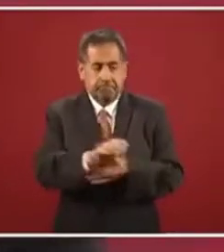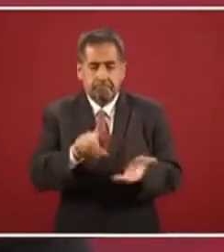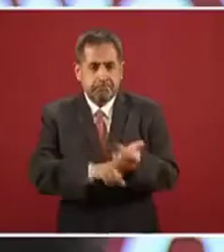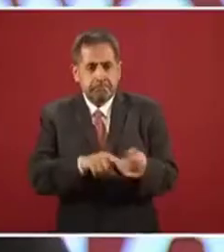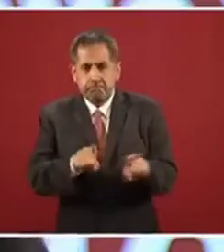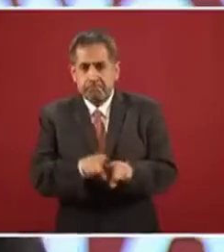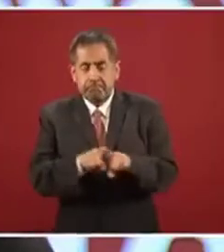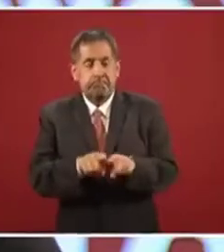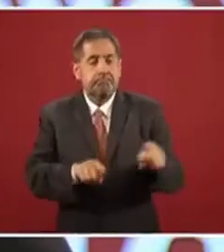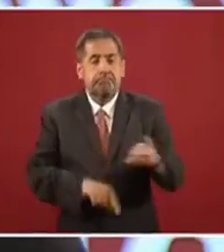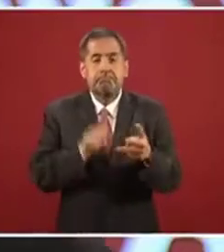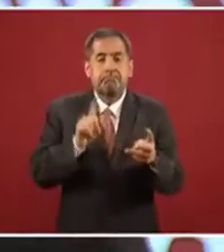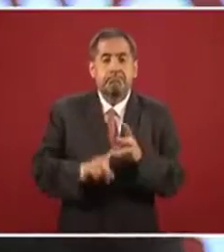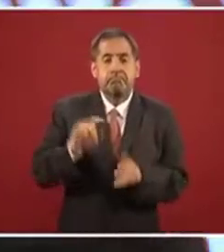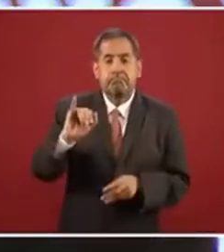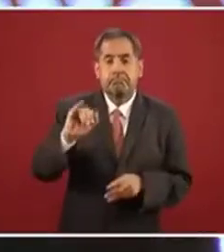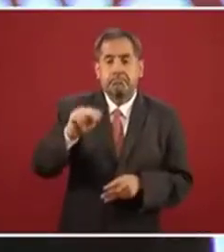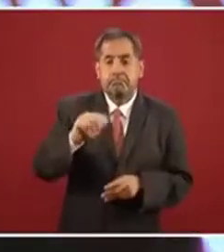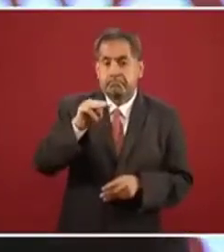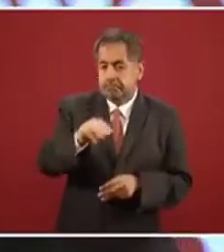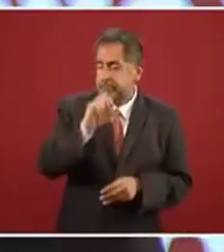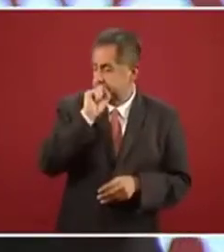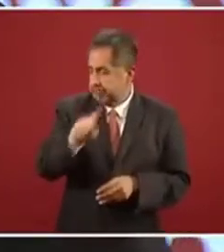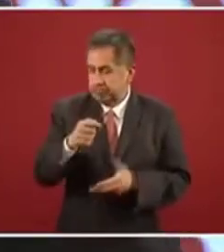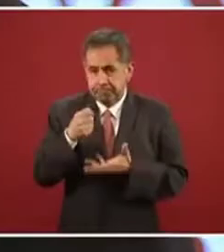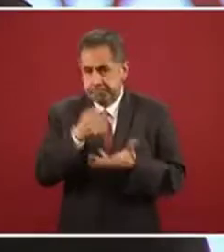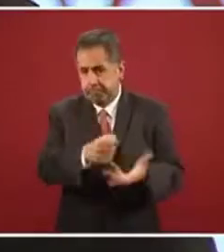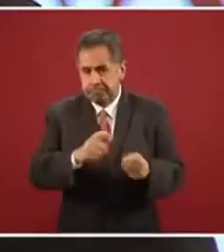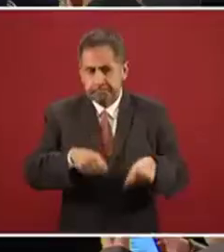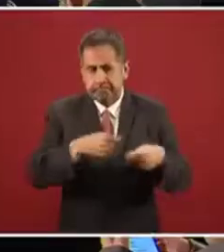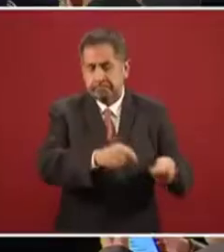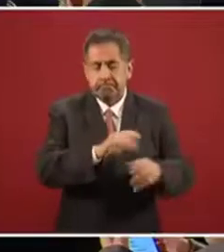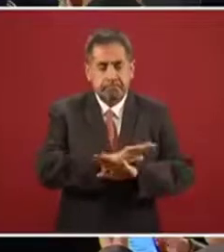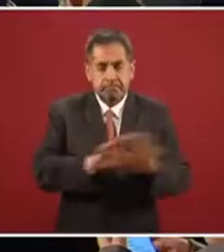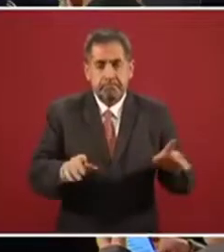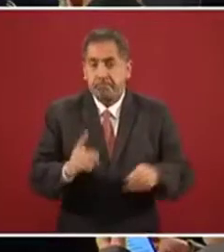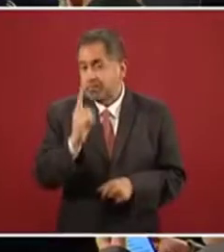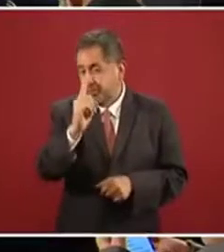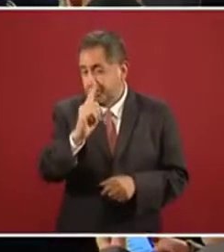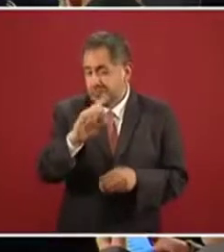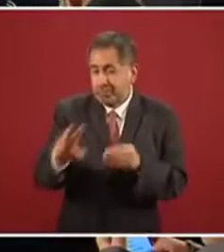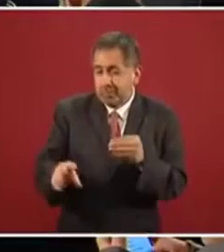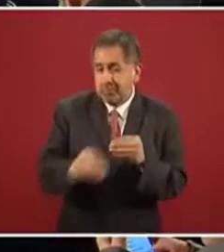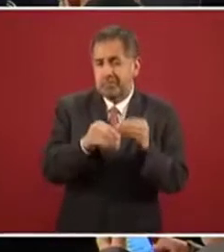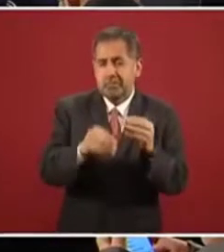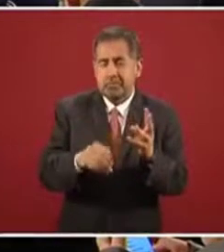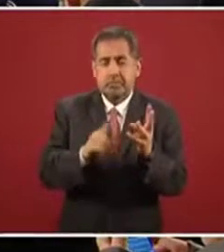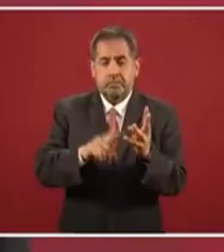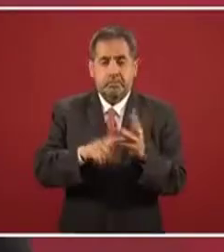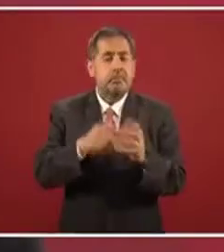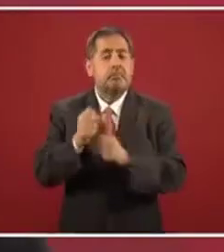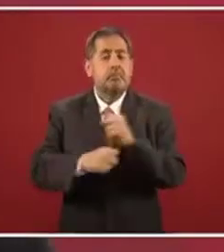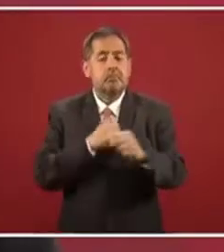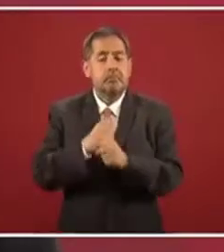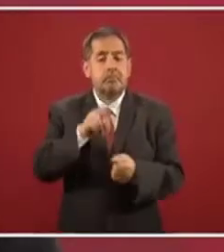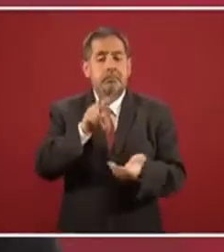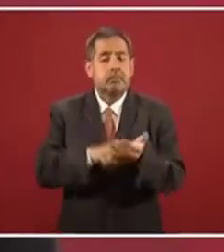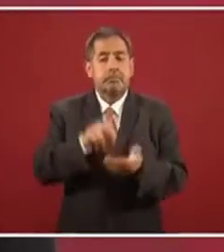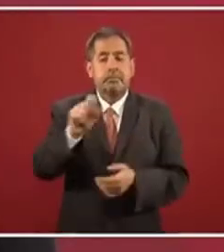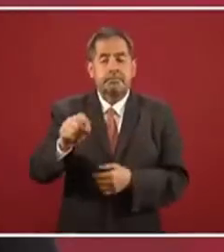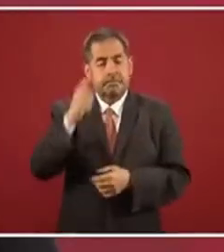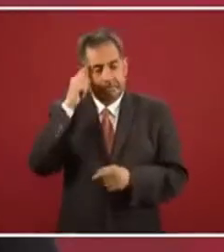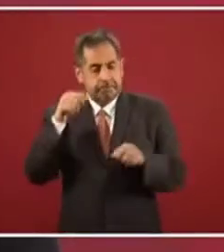El Instituto Nacional de Migración ya tenía sus recursos. El único recurso adicional que se va a necesitar va a ser en 2020 para apoyar a la